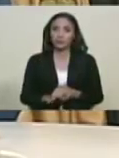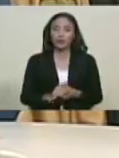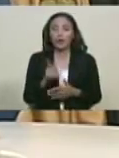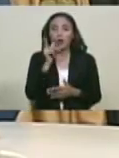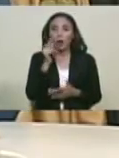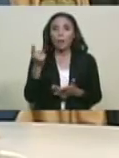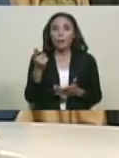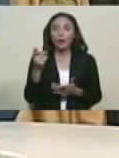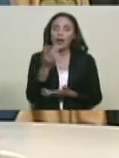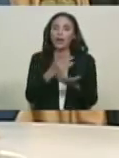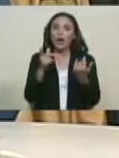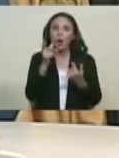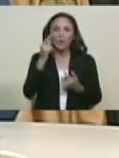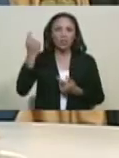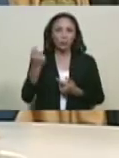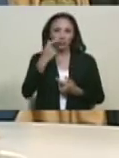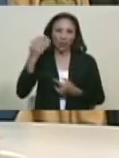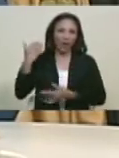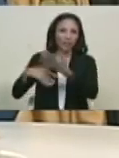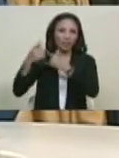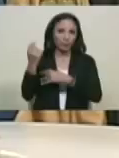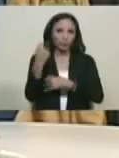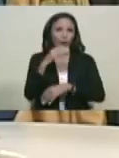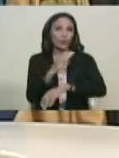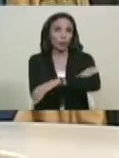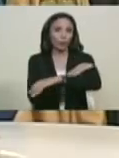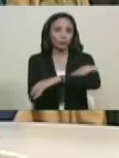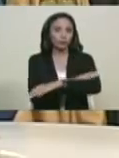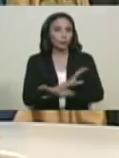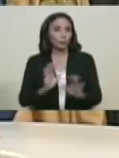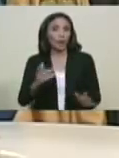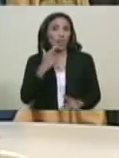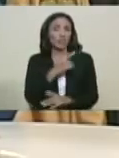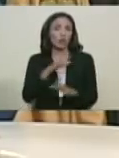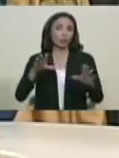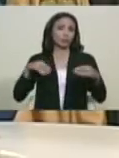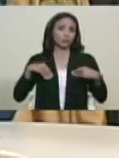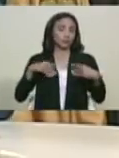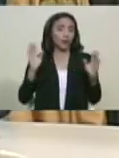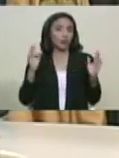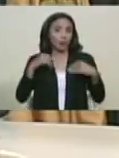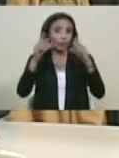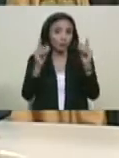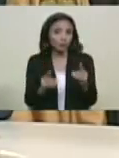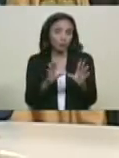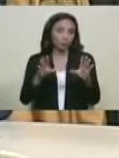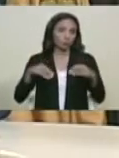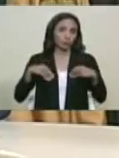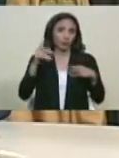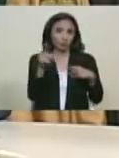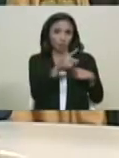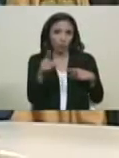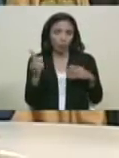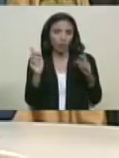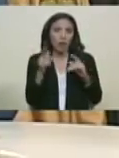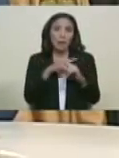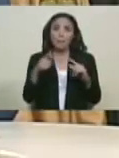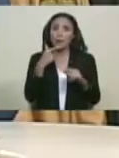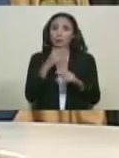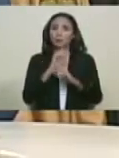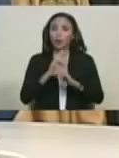diputado juan enríquez en pudo haberse acogido al precepto constitucional como cualquier procesado